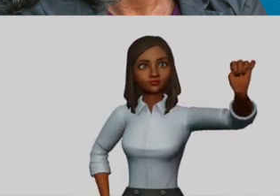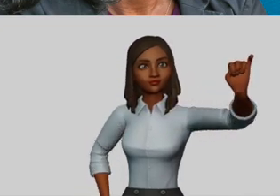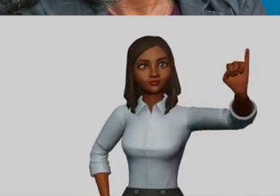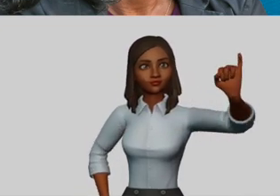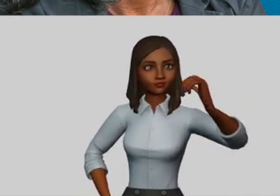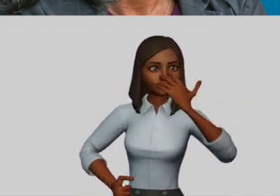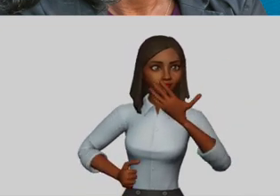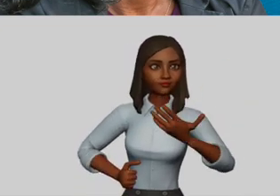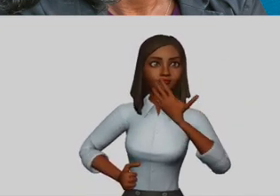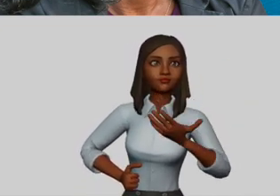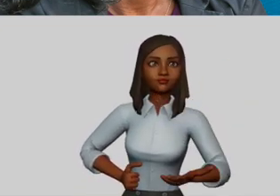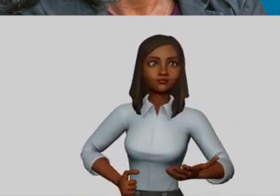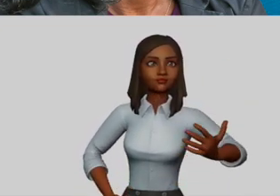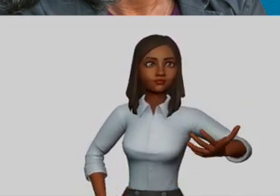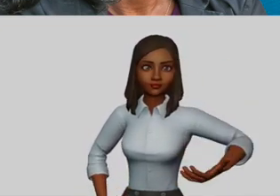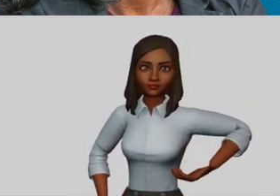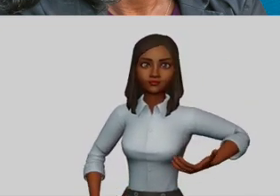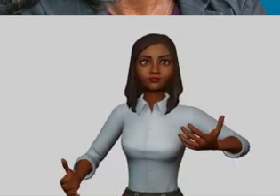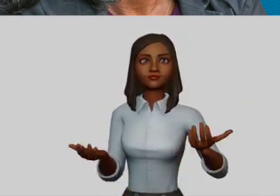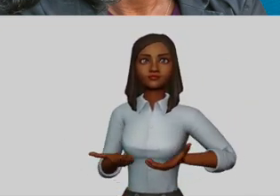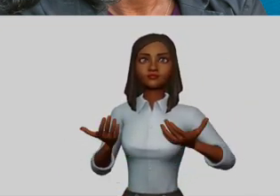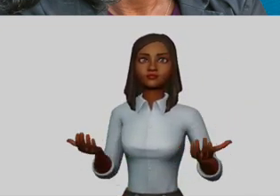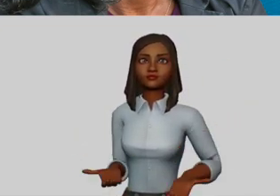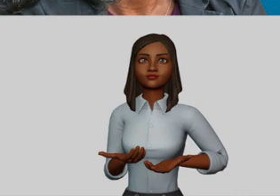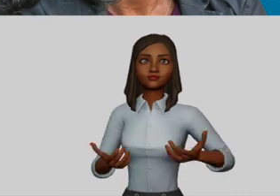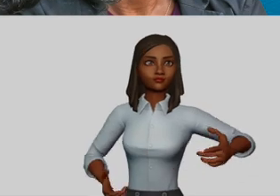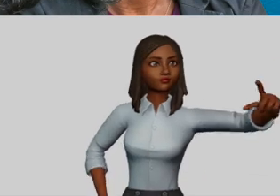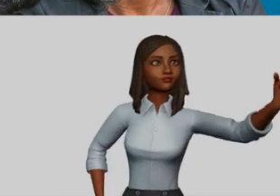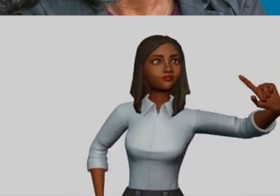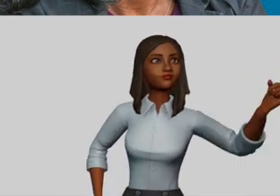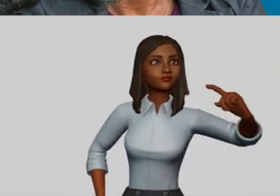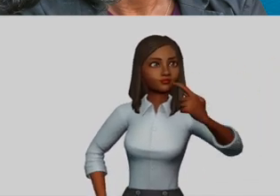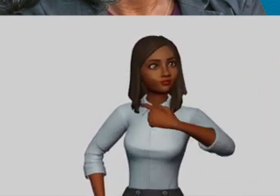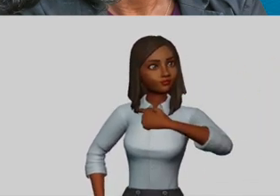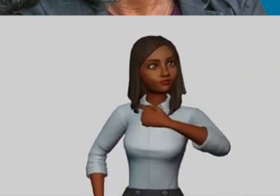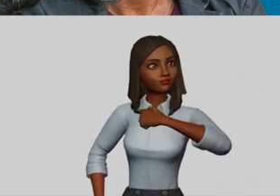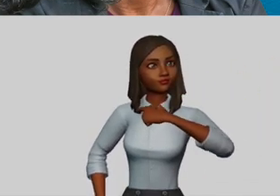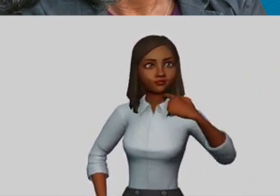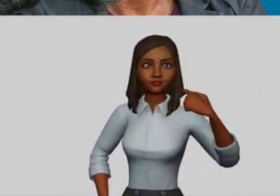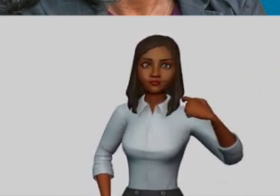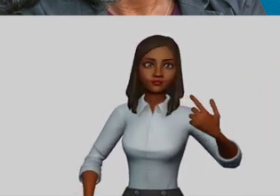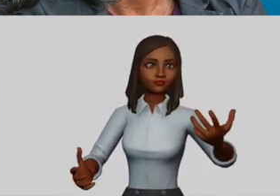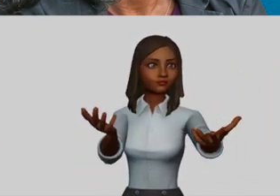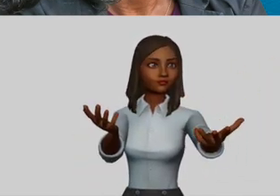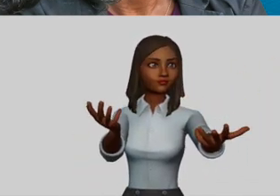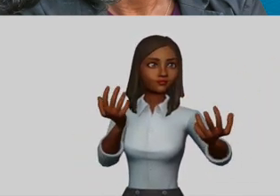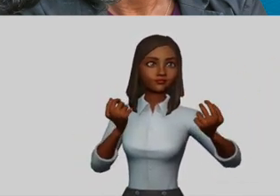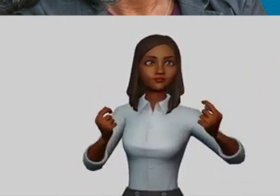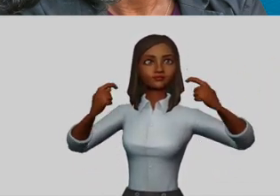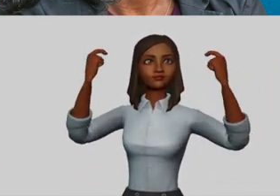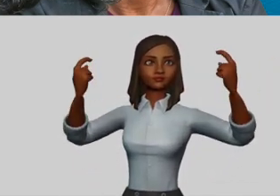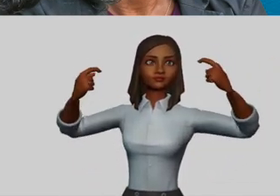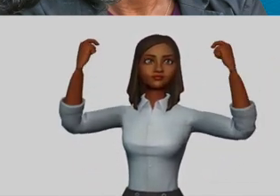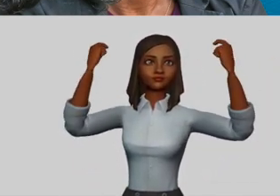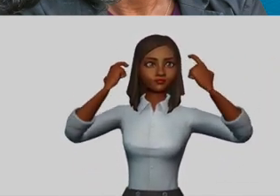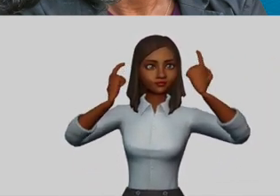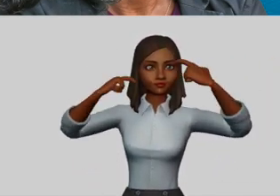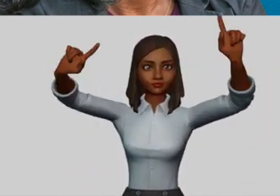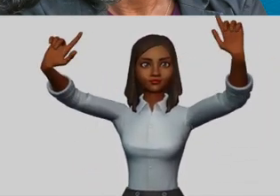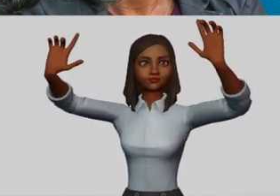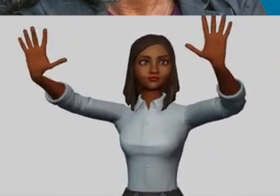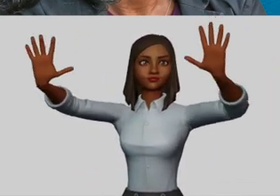dijeron a mí mis profesores, vamos a ver si te calma, porque me gusta hablar con mis manos, me gusta, o sea,